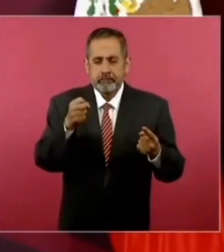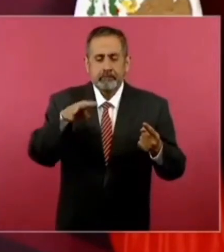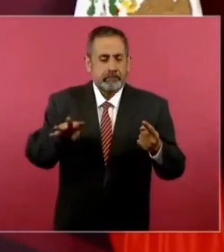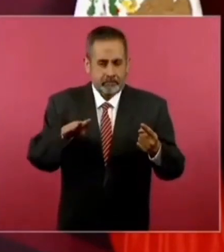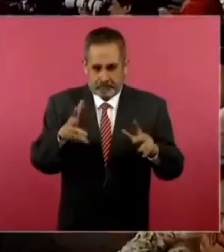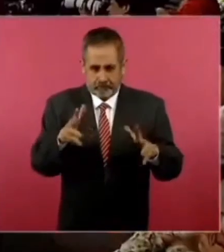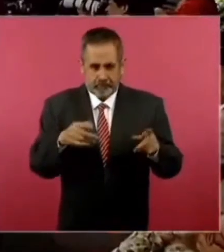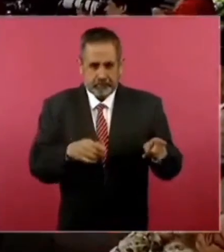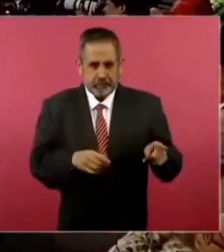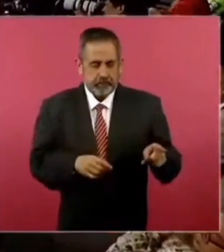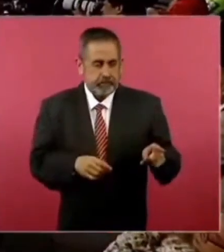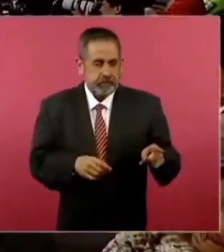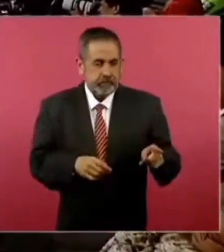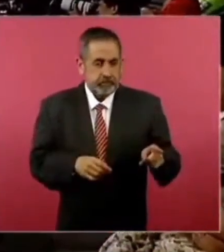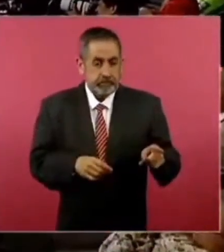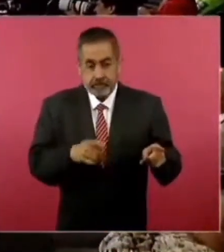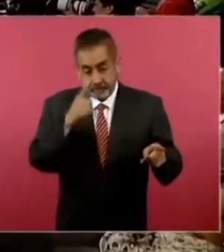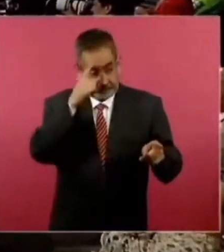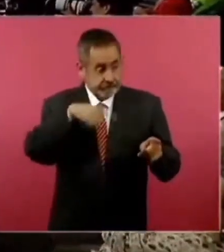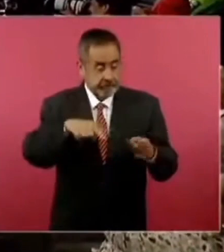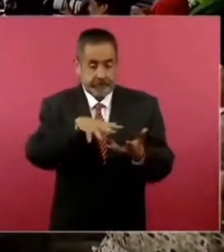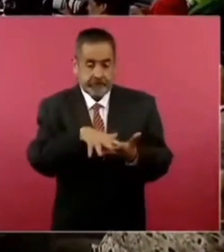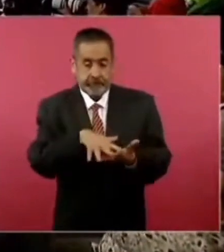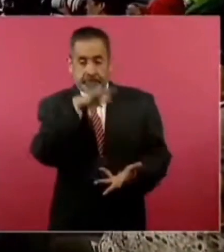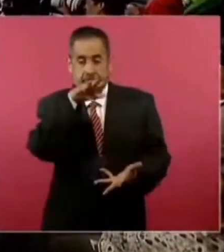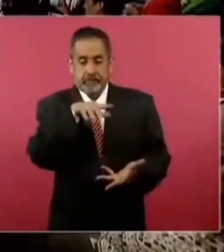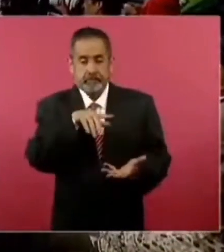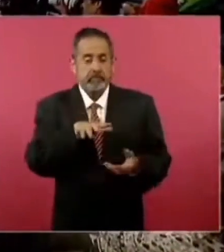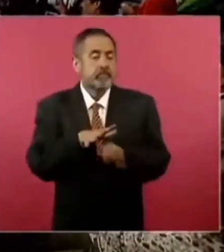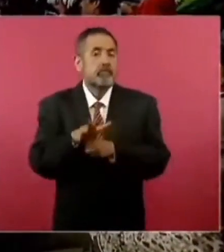169, ¿no? Y para tener mayoría